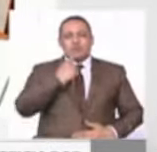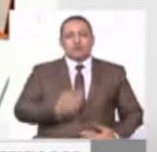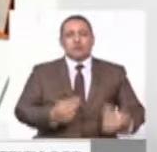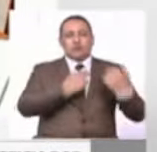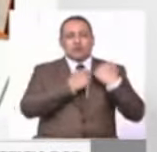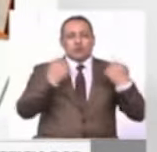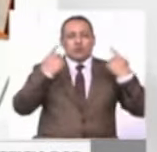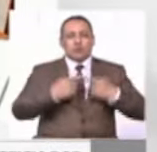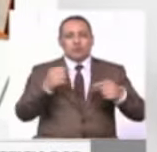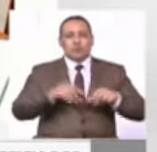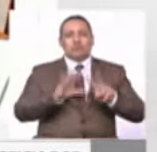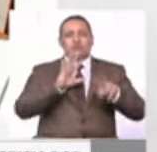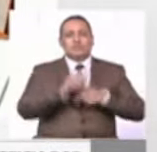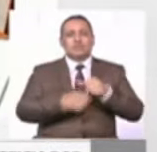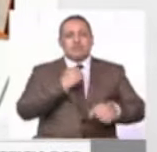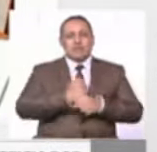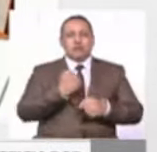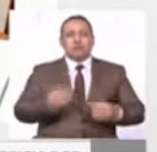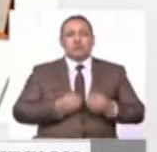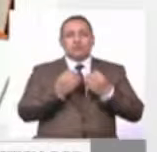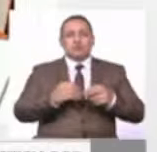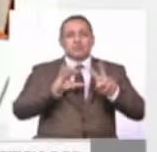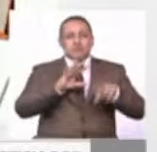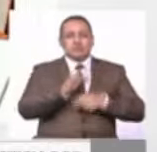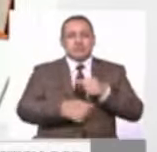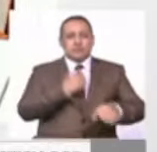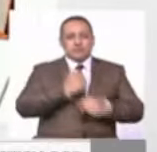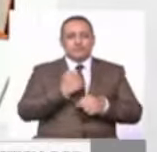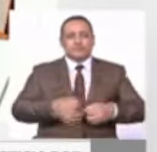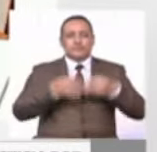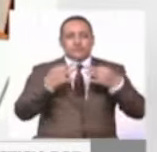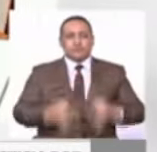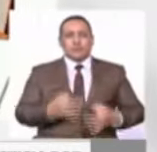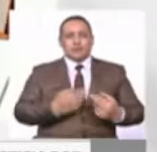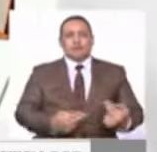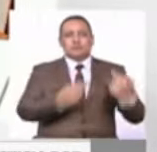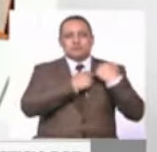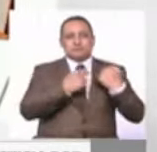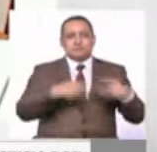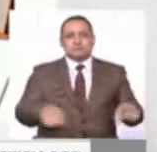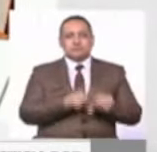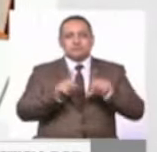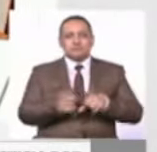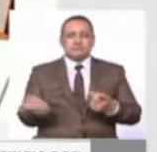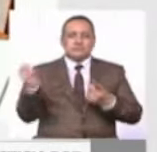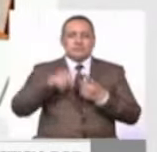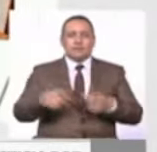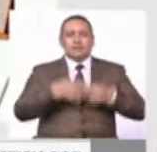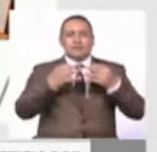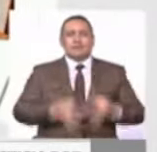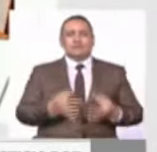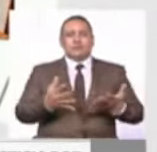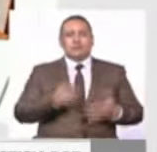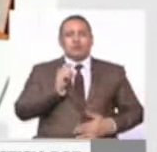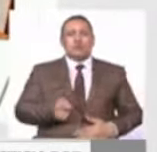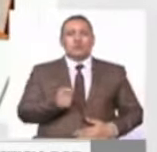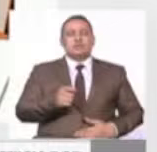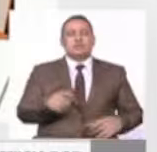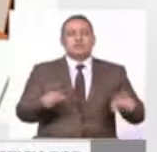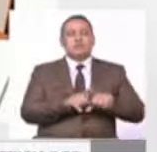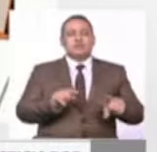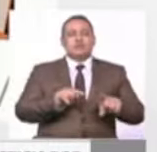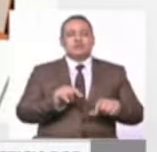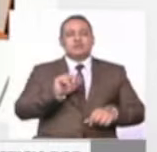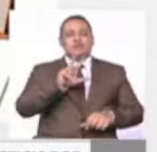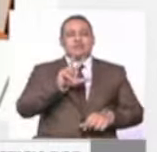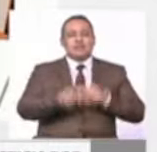teóricamente por 7 años porque los s años tien que ser ratificados nombramientos hasta que se ratifique si al tercer año de